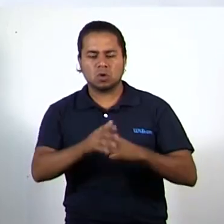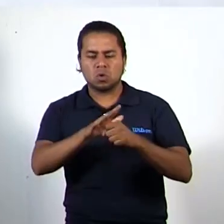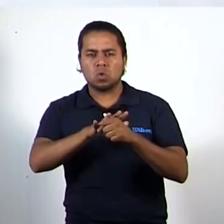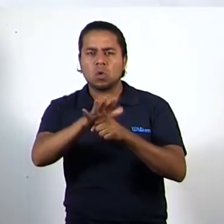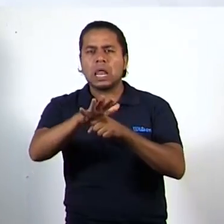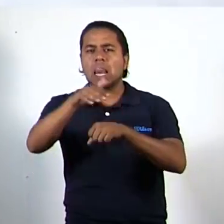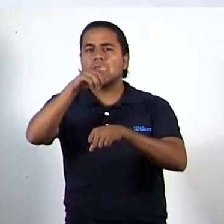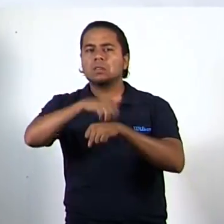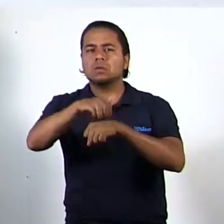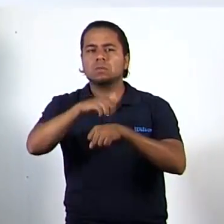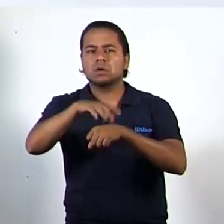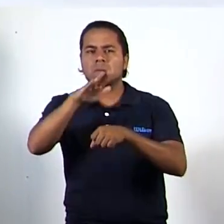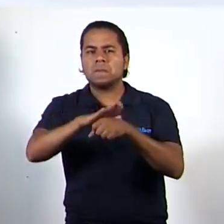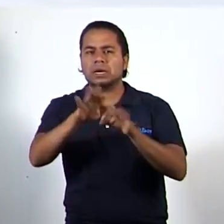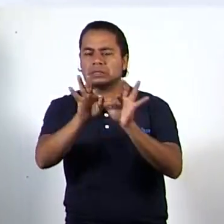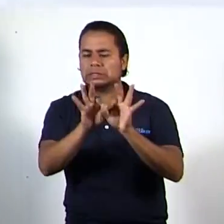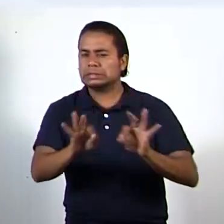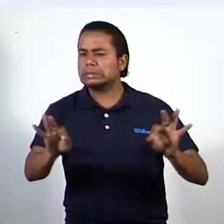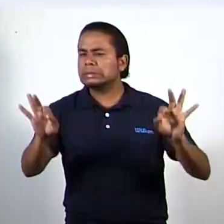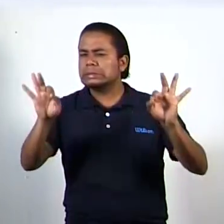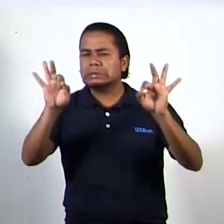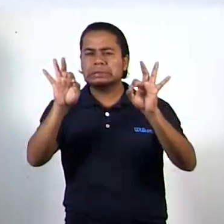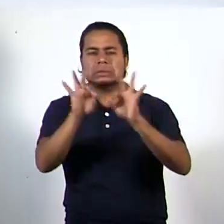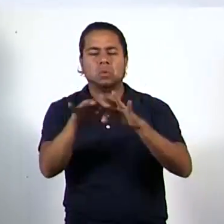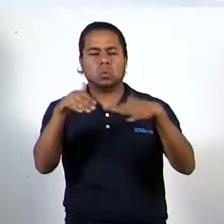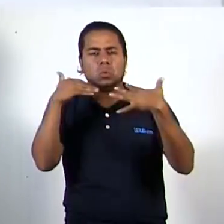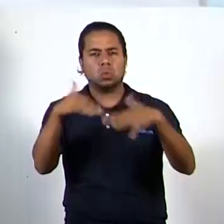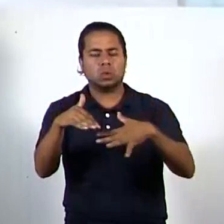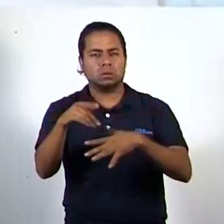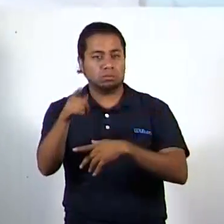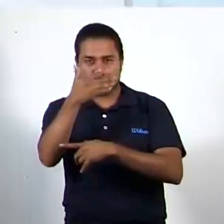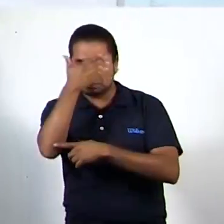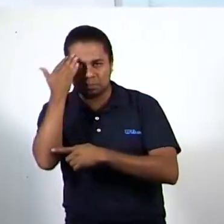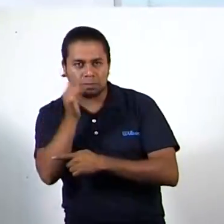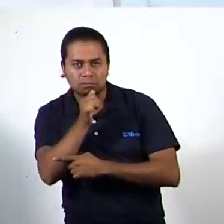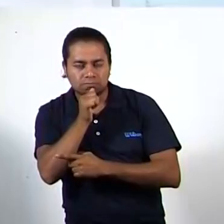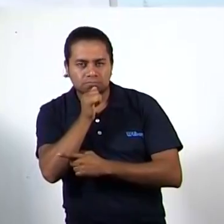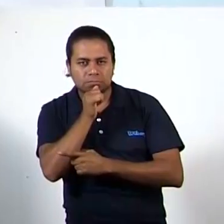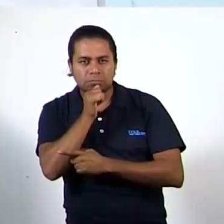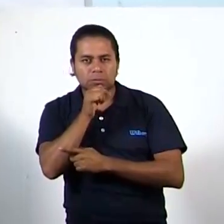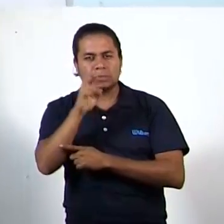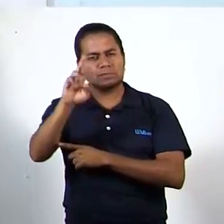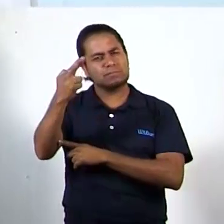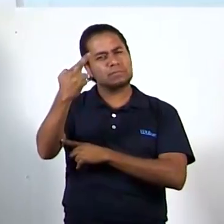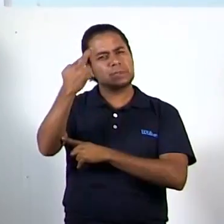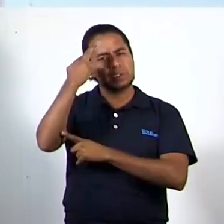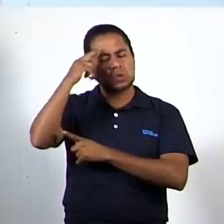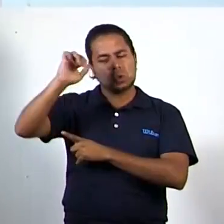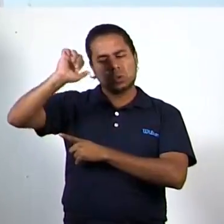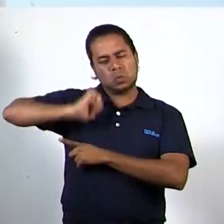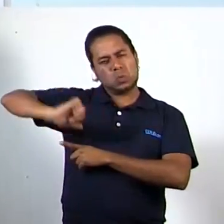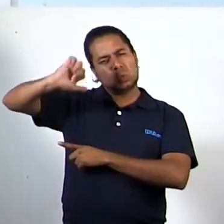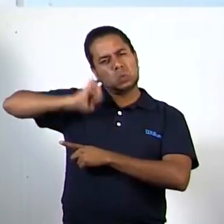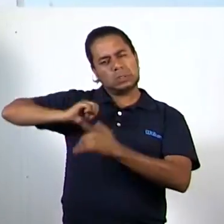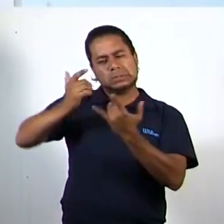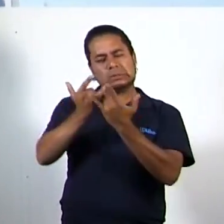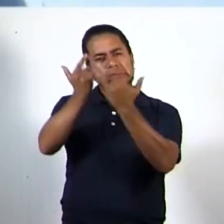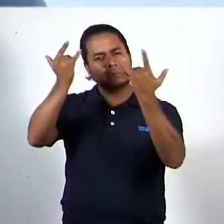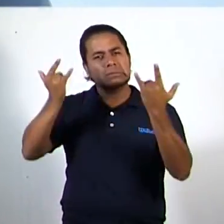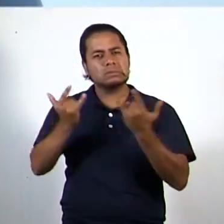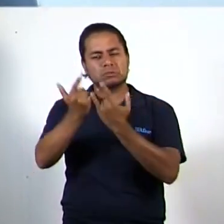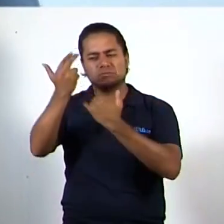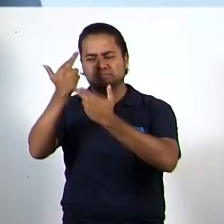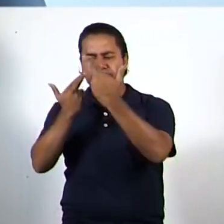importante? ¿No lo sabes? ¿Qué te parece si hacemos un viaje a la historia, en la cual te vamos a